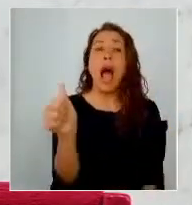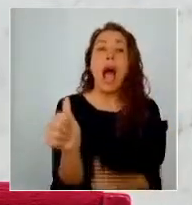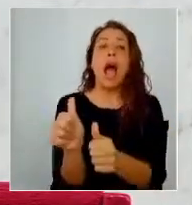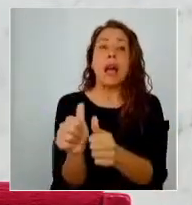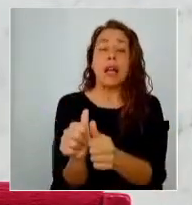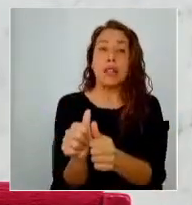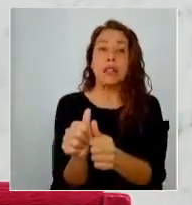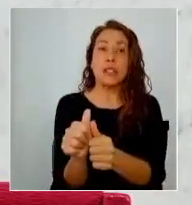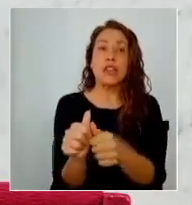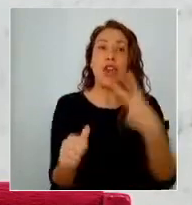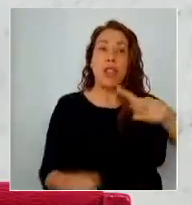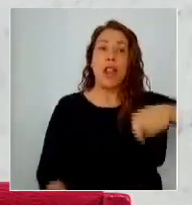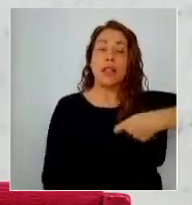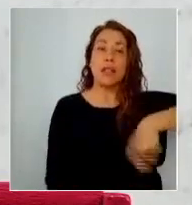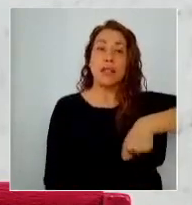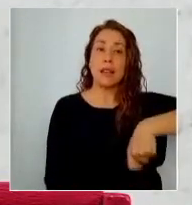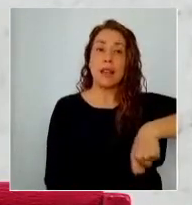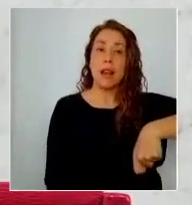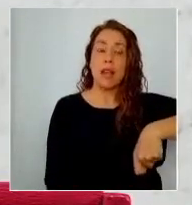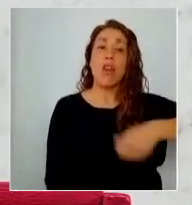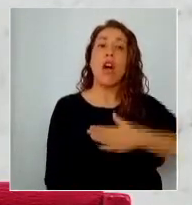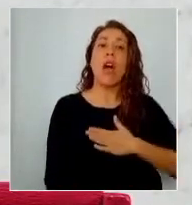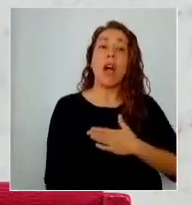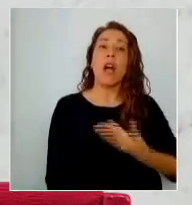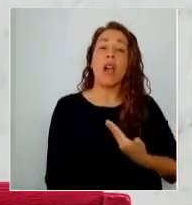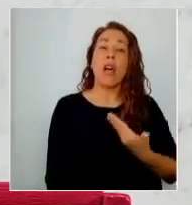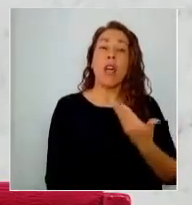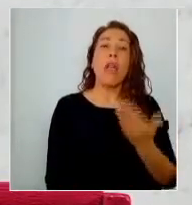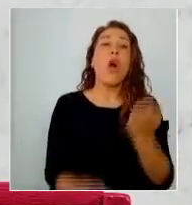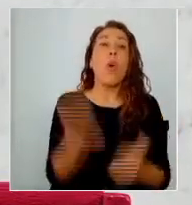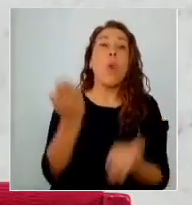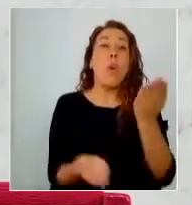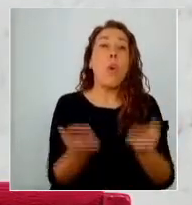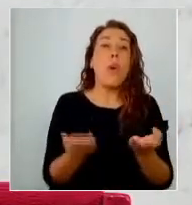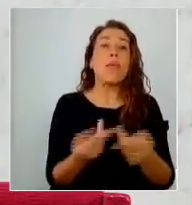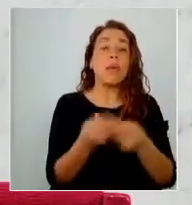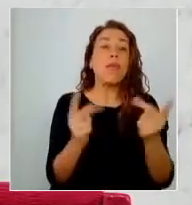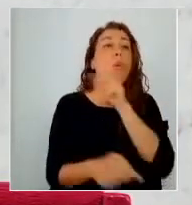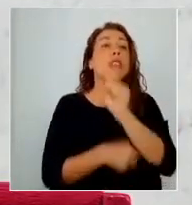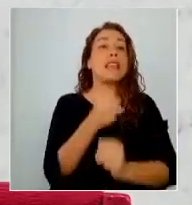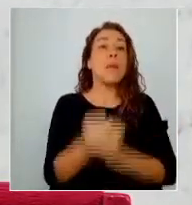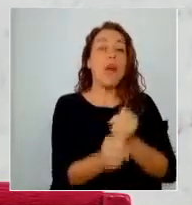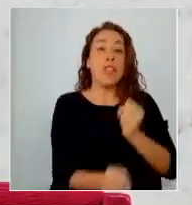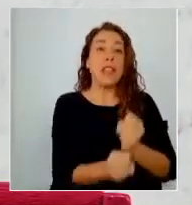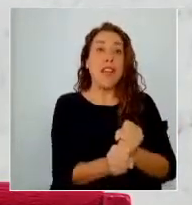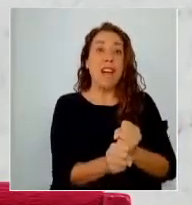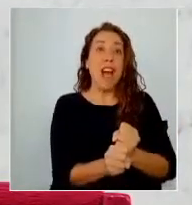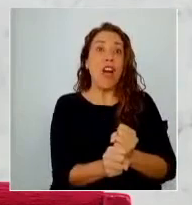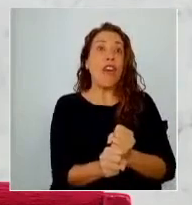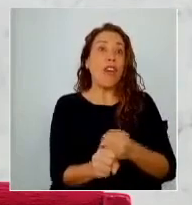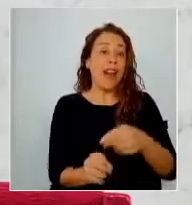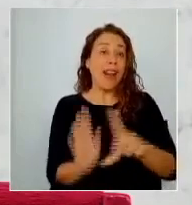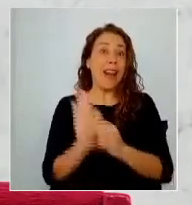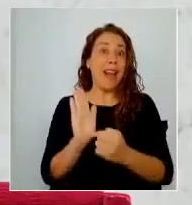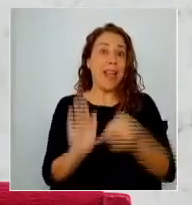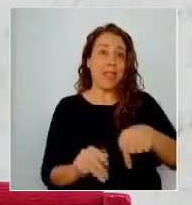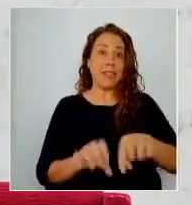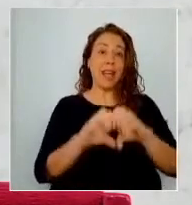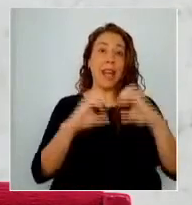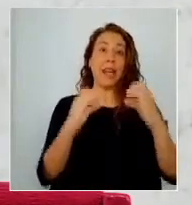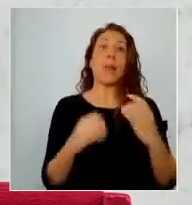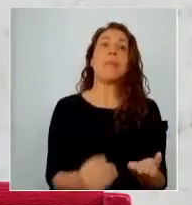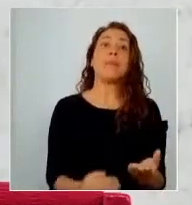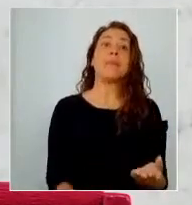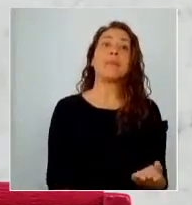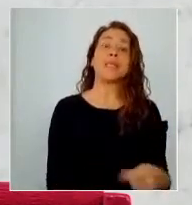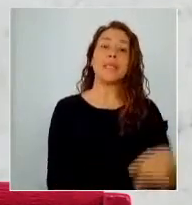senado quiero rendir cuenta de este último año de trabajo legislativo de esta corporación que hemos visto ha sido un periodo de